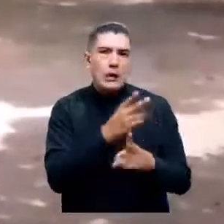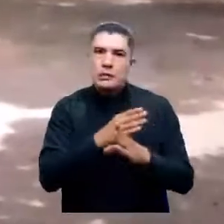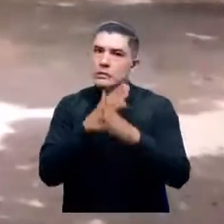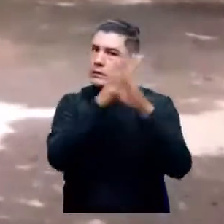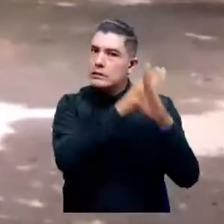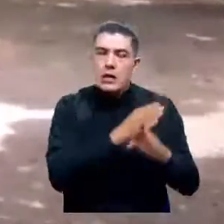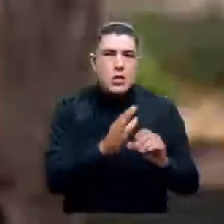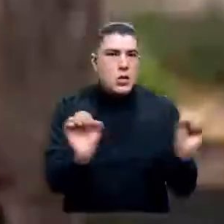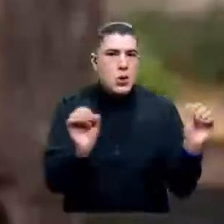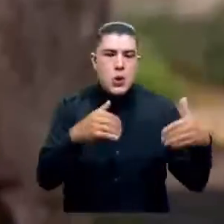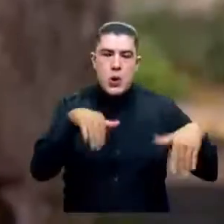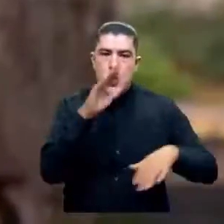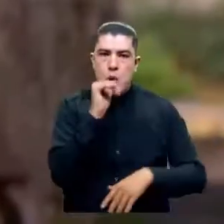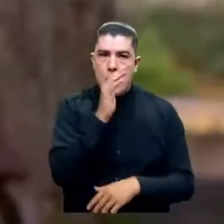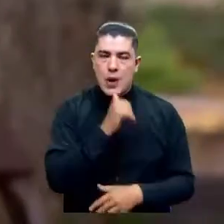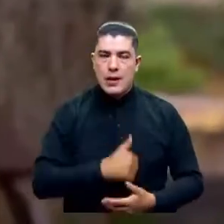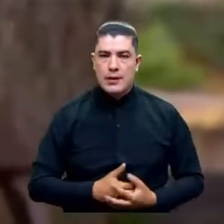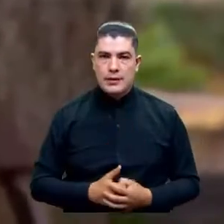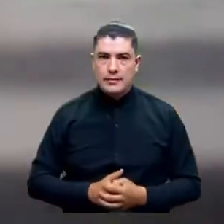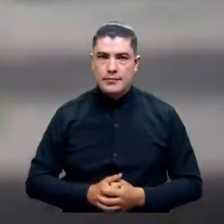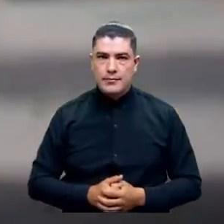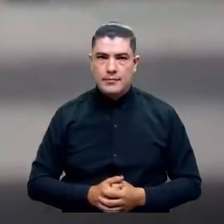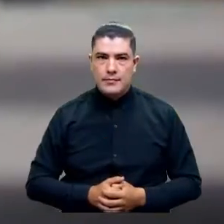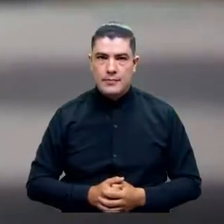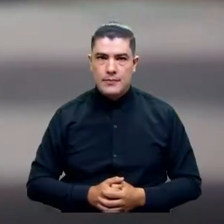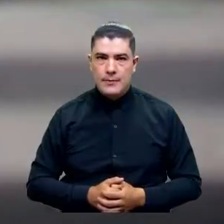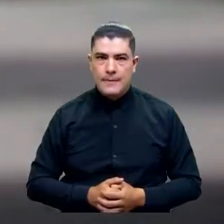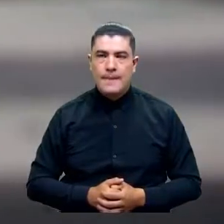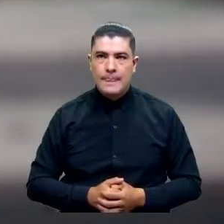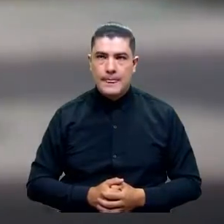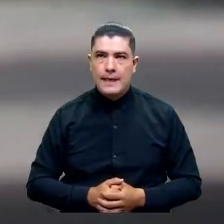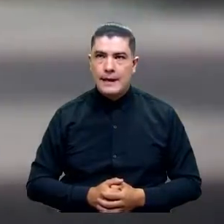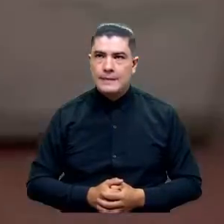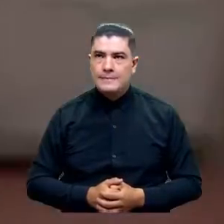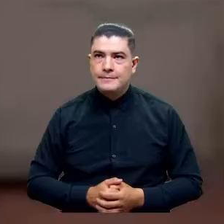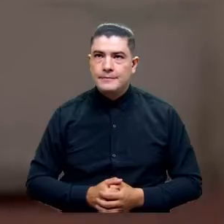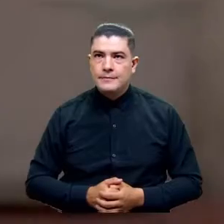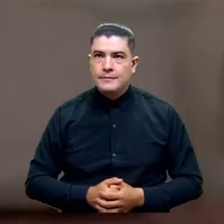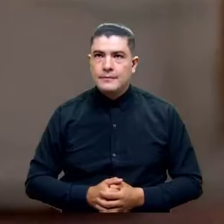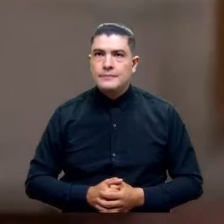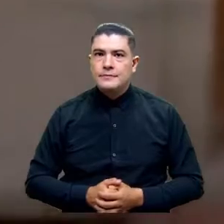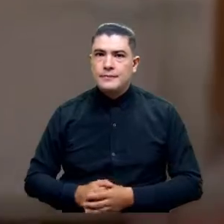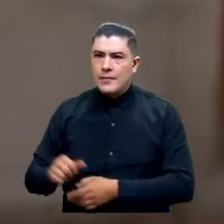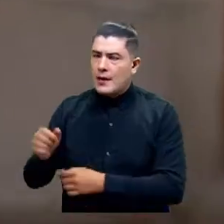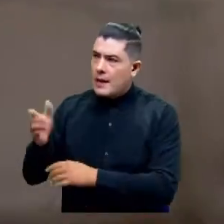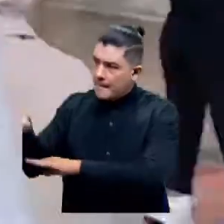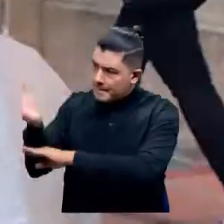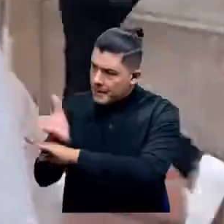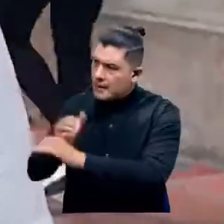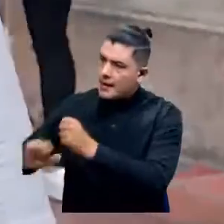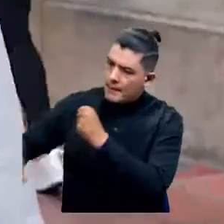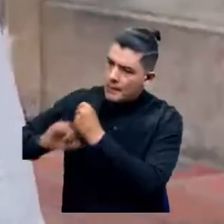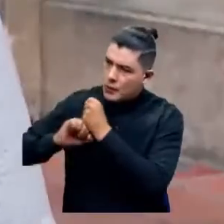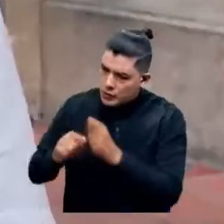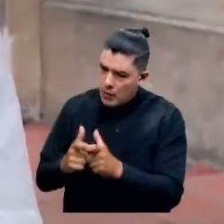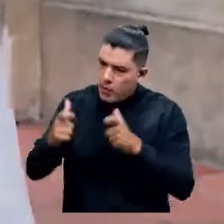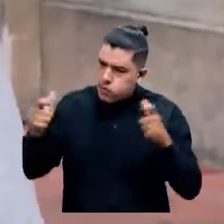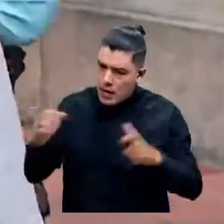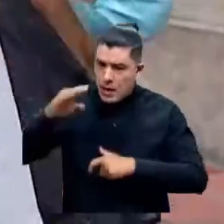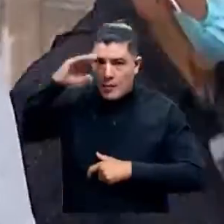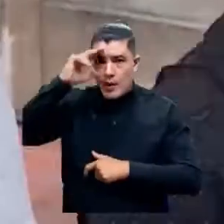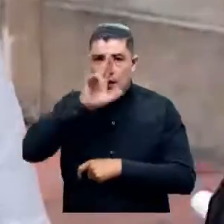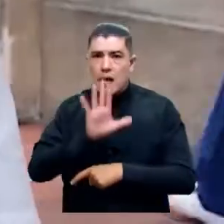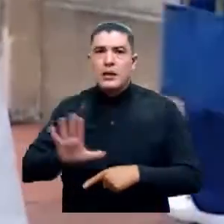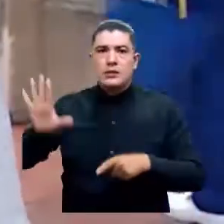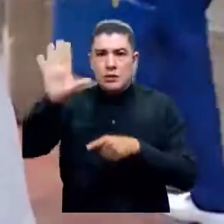soluciones no pueden concentrarse solo en un aumento del pie de fuerza. Y apoyos necesarios y suficientes para que la Policía General también